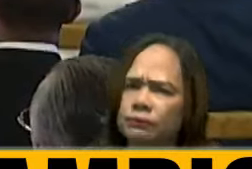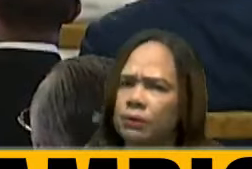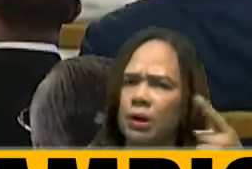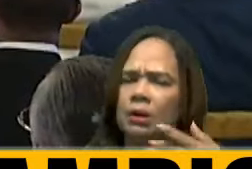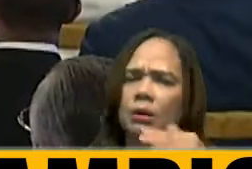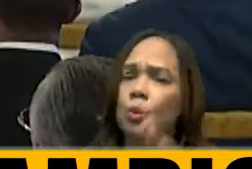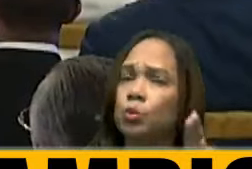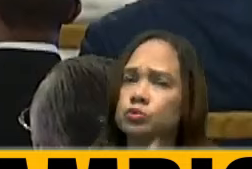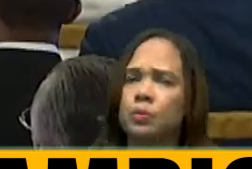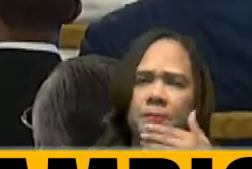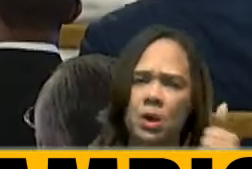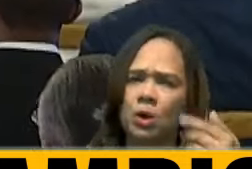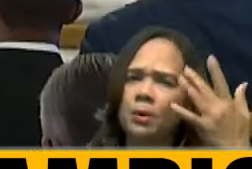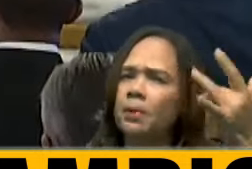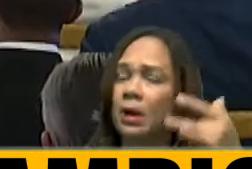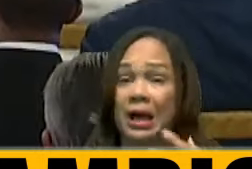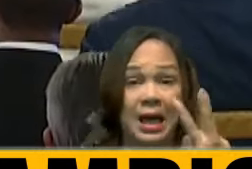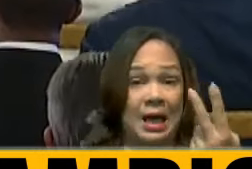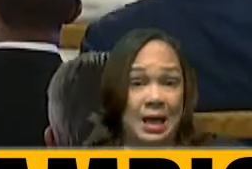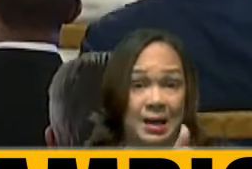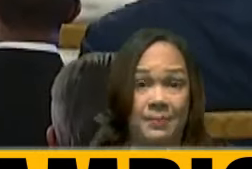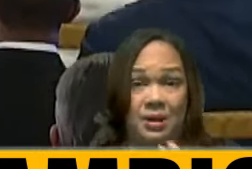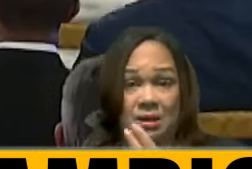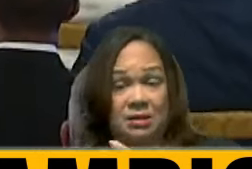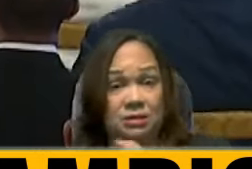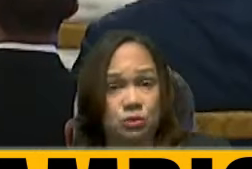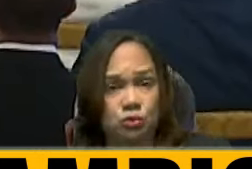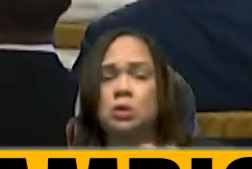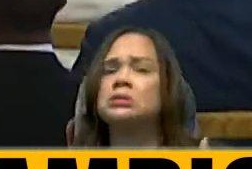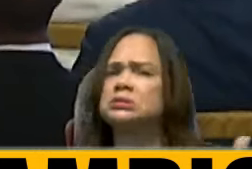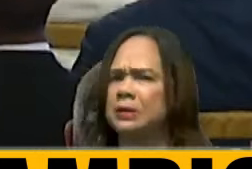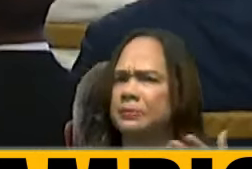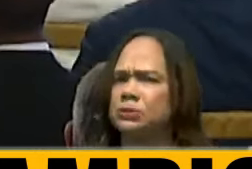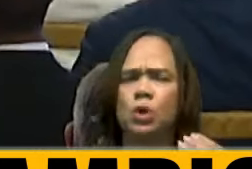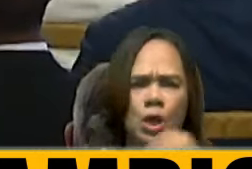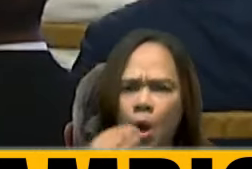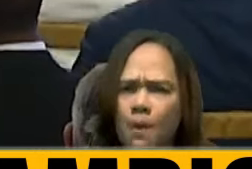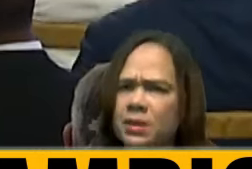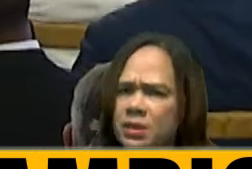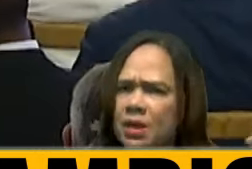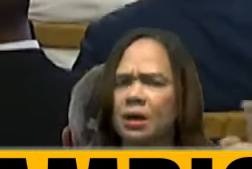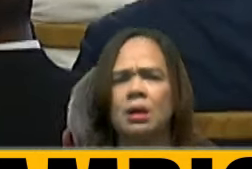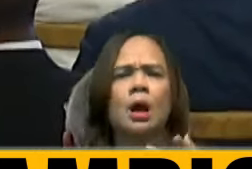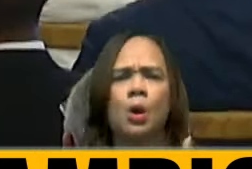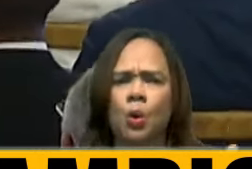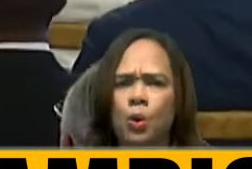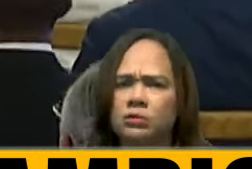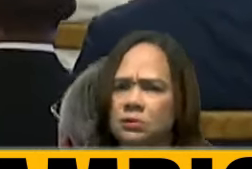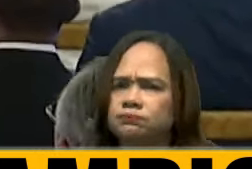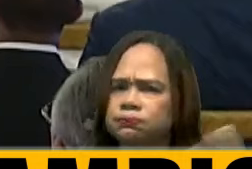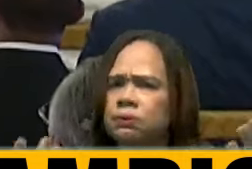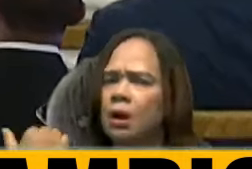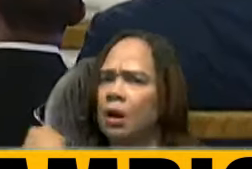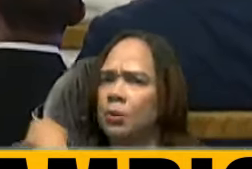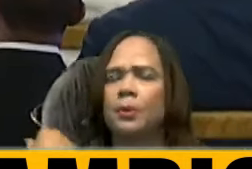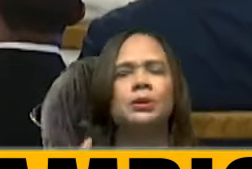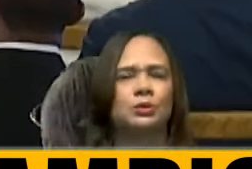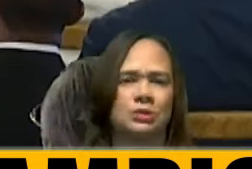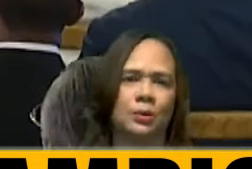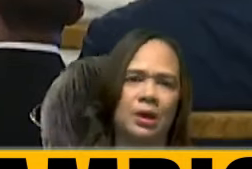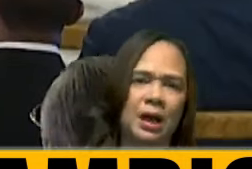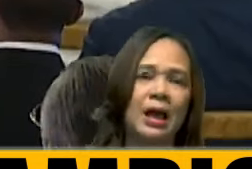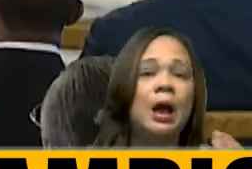la eficiencia dado que ambas instituciones brindan servicios similares a la población con el mismo objetivo del gobierno del presidente